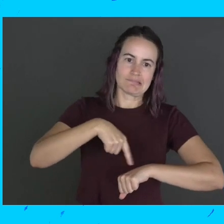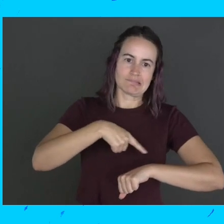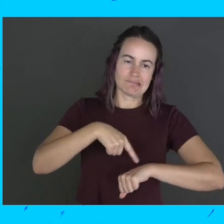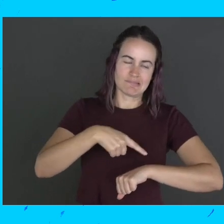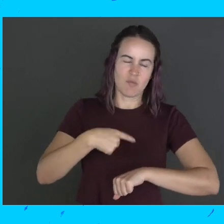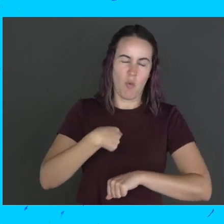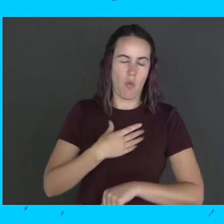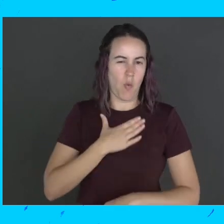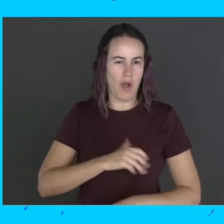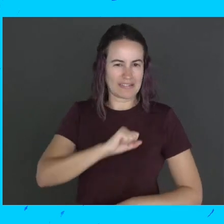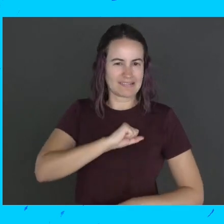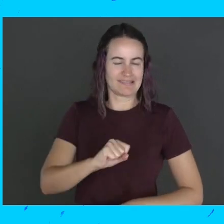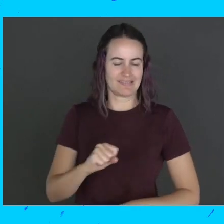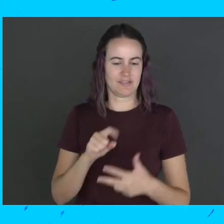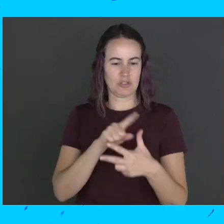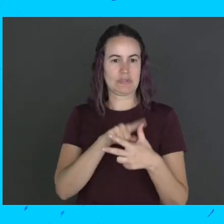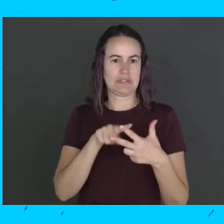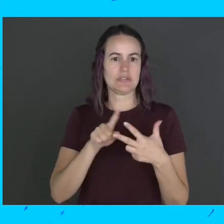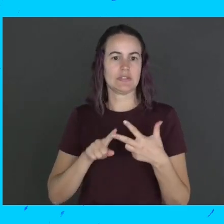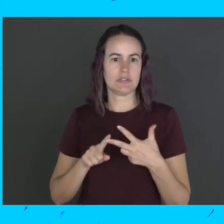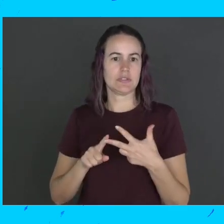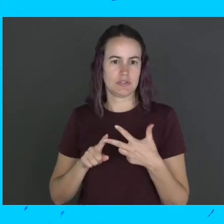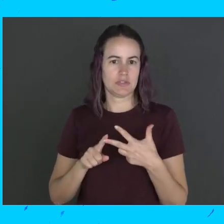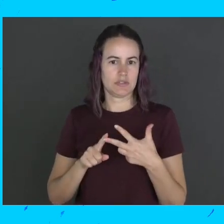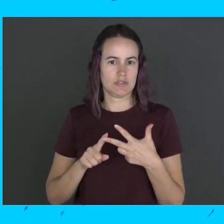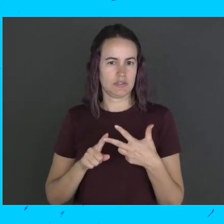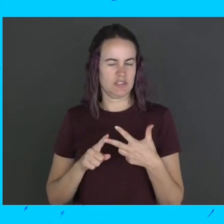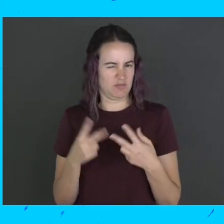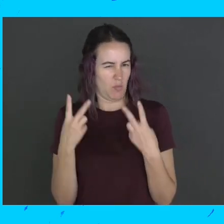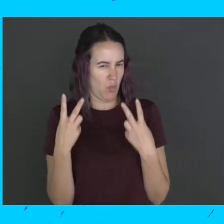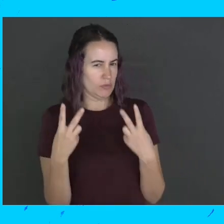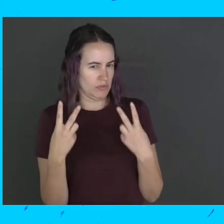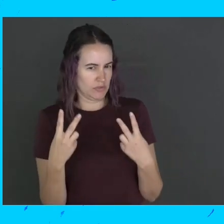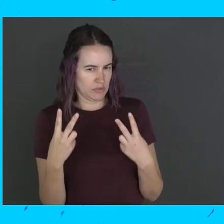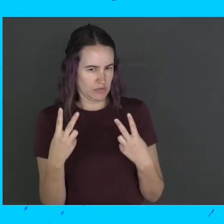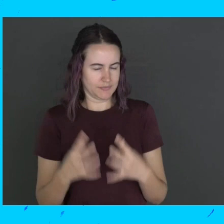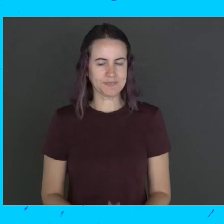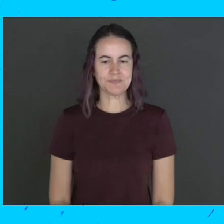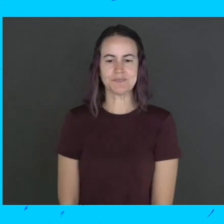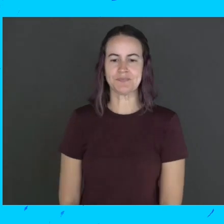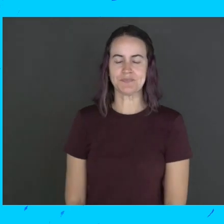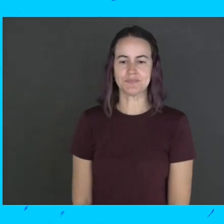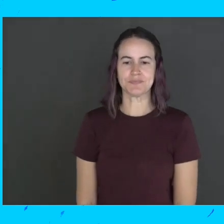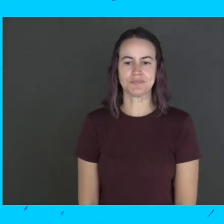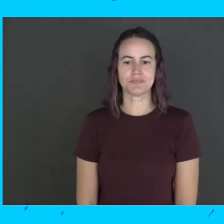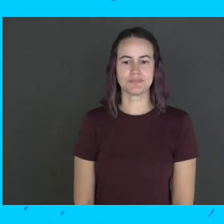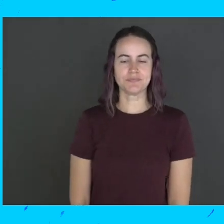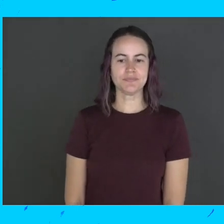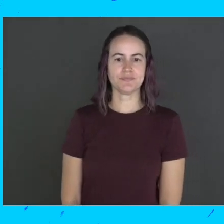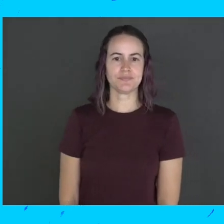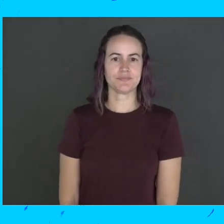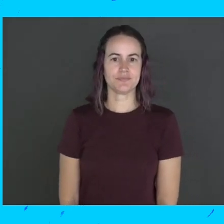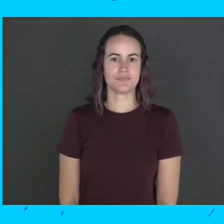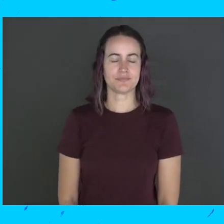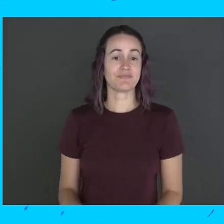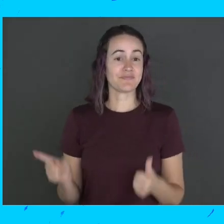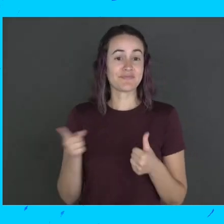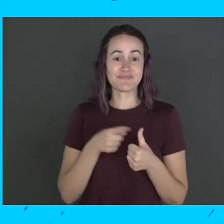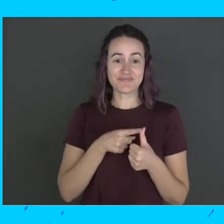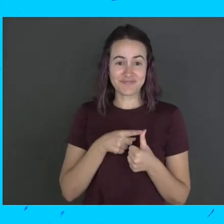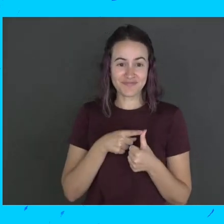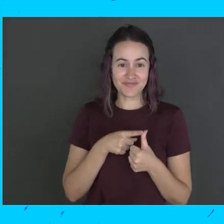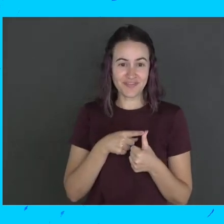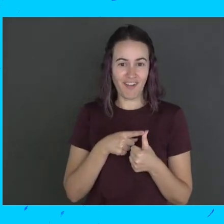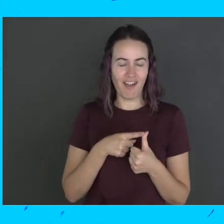bienestar. Y este clúster, la idea es avanzar una agenda colaborativa con enfoque en la